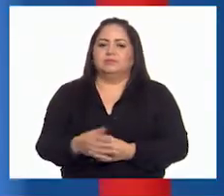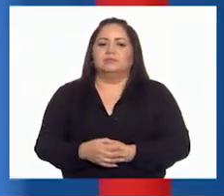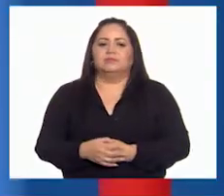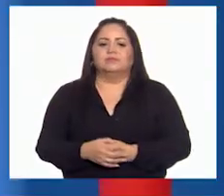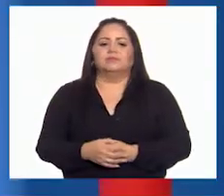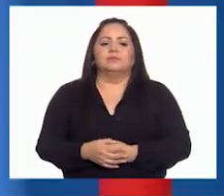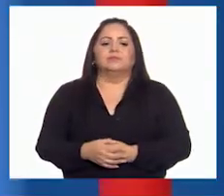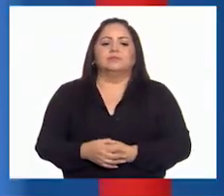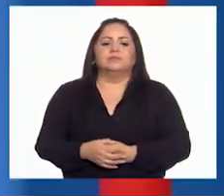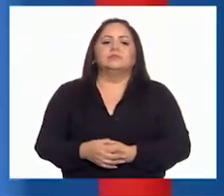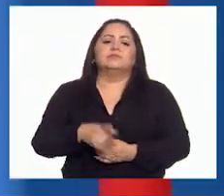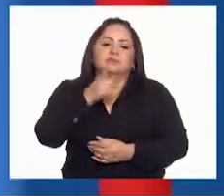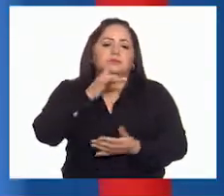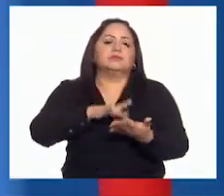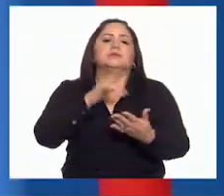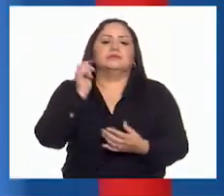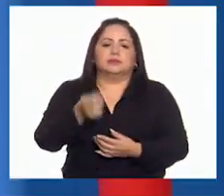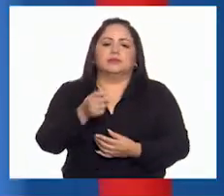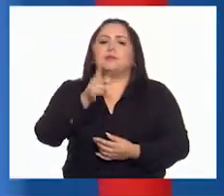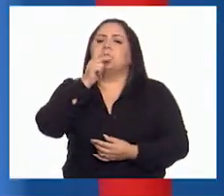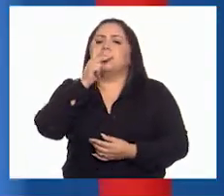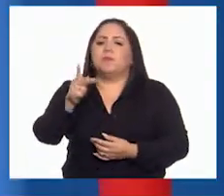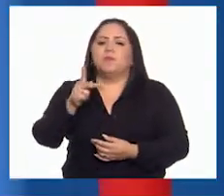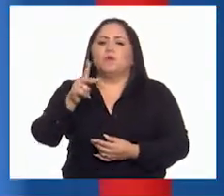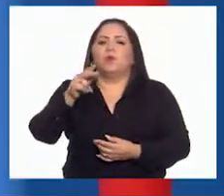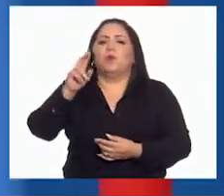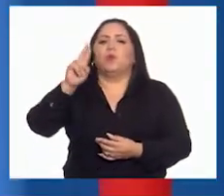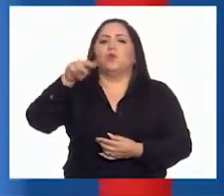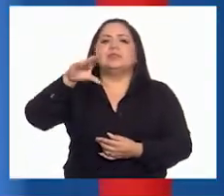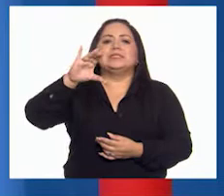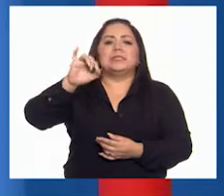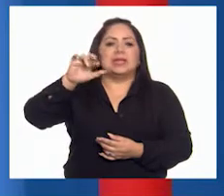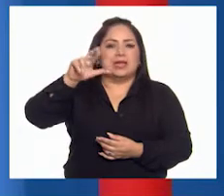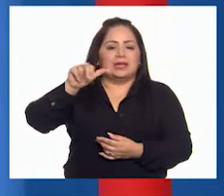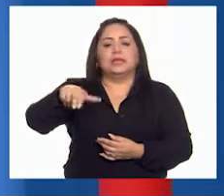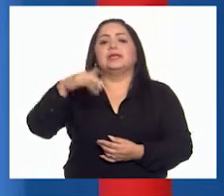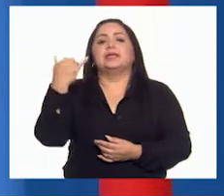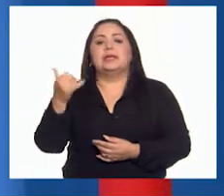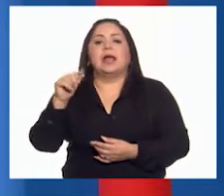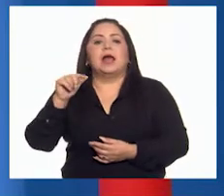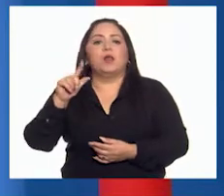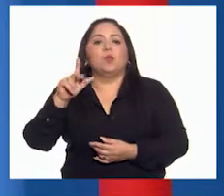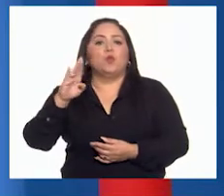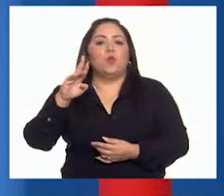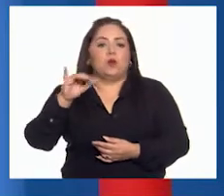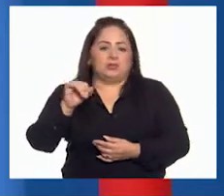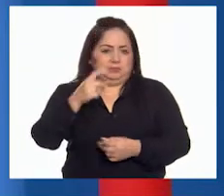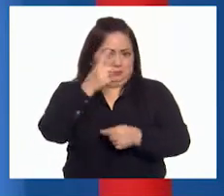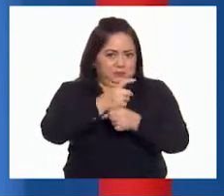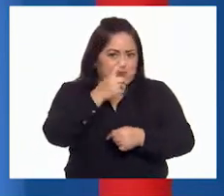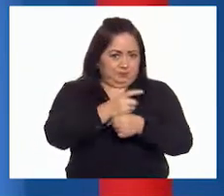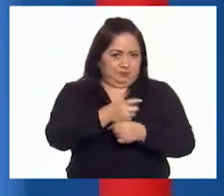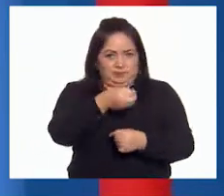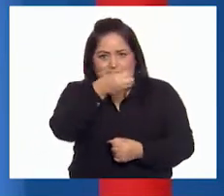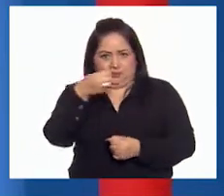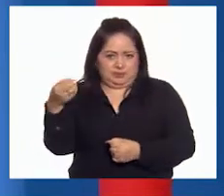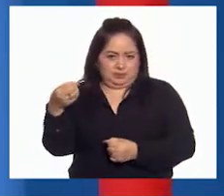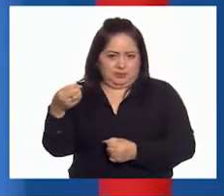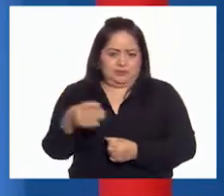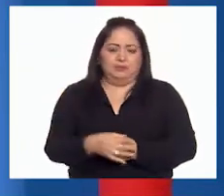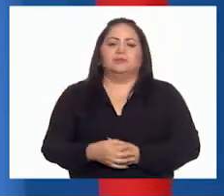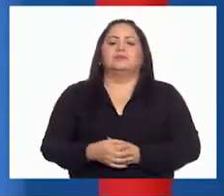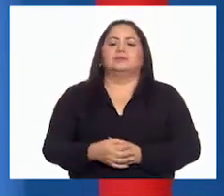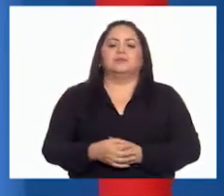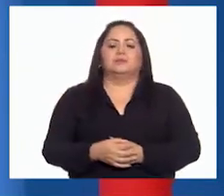Muchas gracias, Gaby. Pues son las palabras uncieran y alburia. Y empezaré por el orden en el que